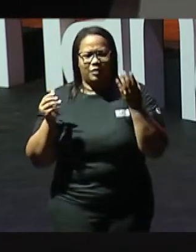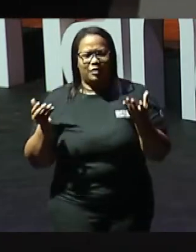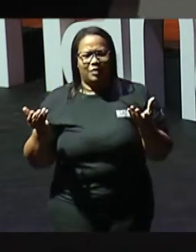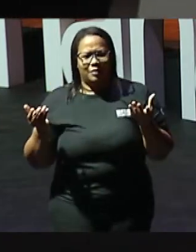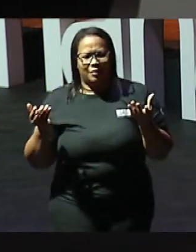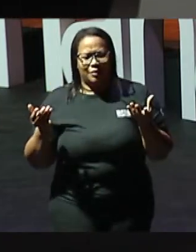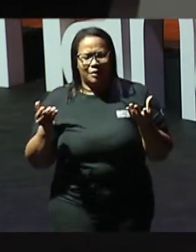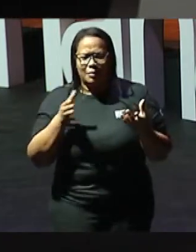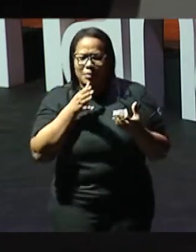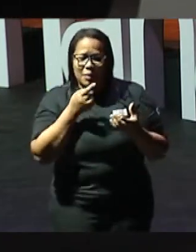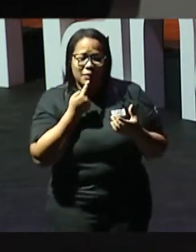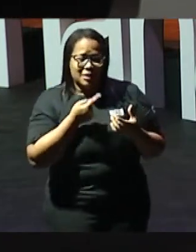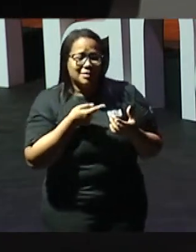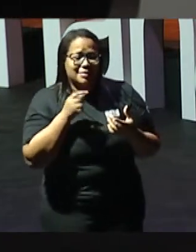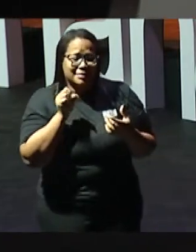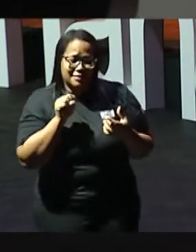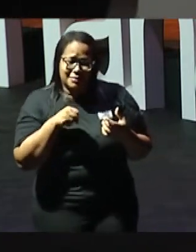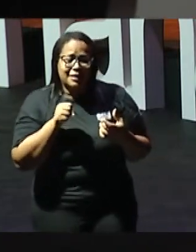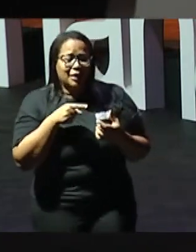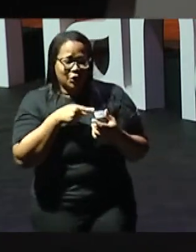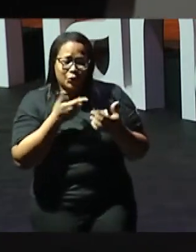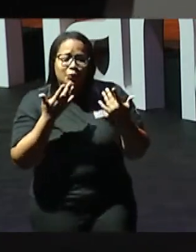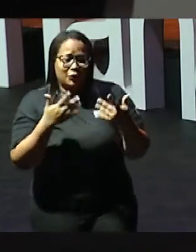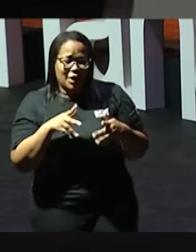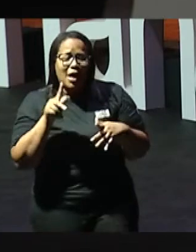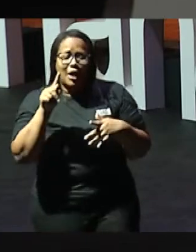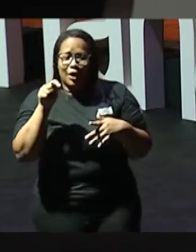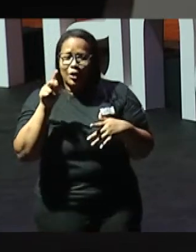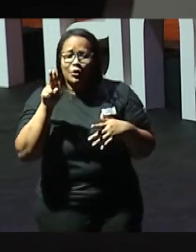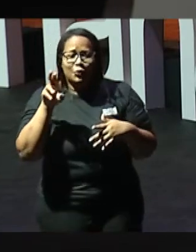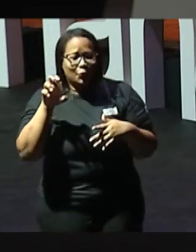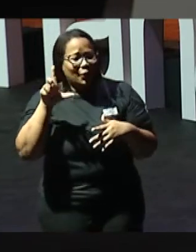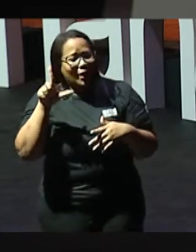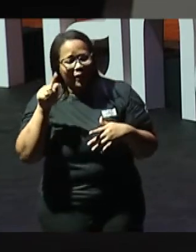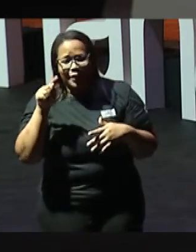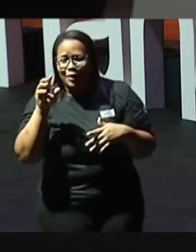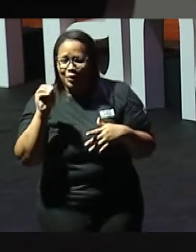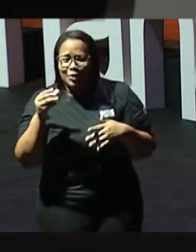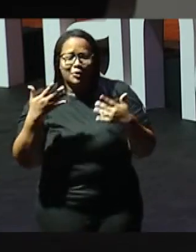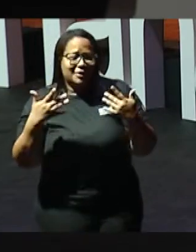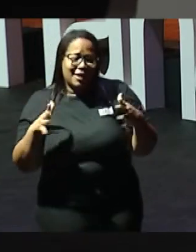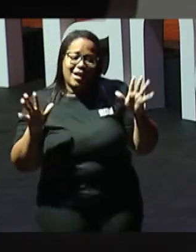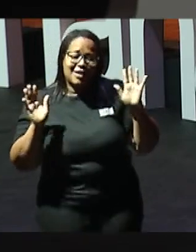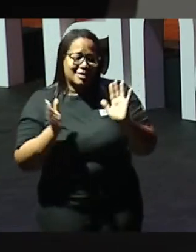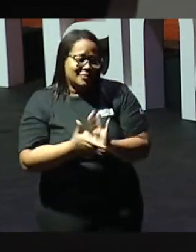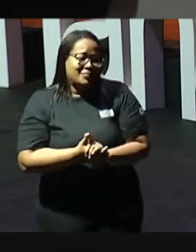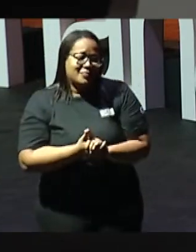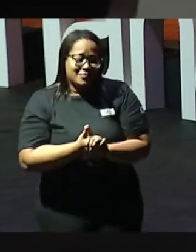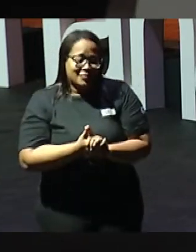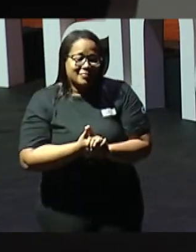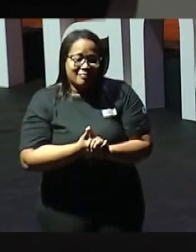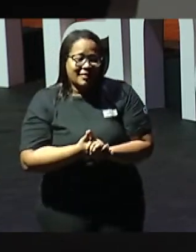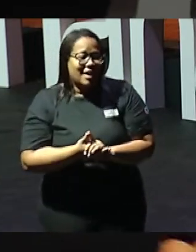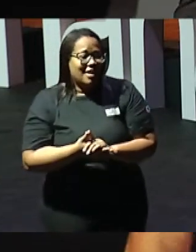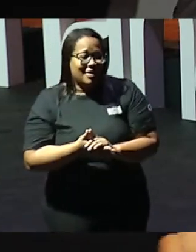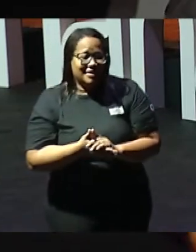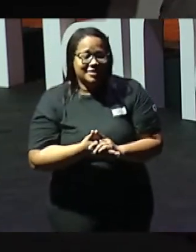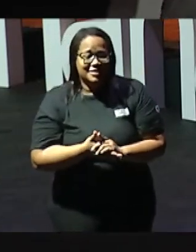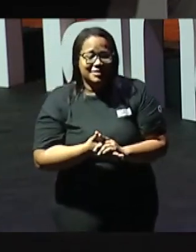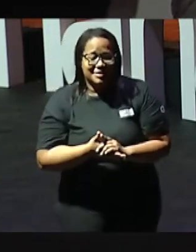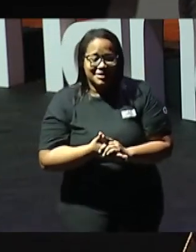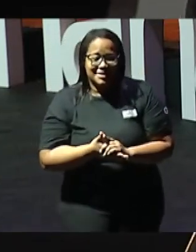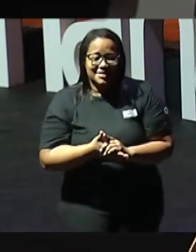hijo tú eres tuerto pero eso no te hace ni más ni menos que nadie así que no dejes que nadie te aplaste